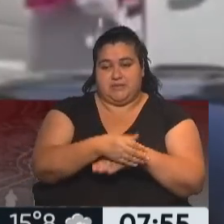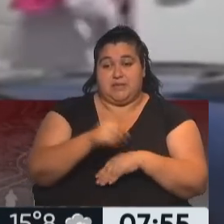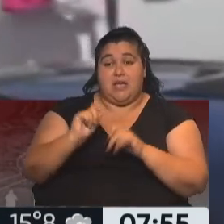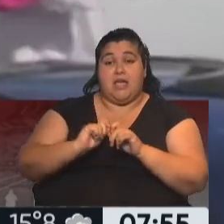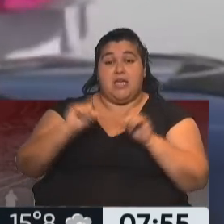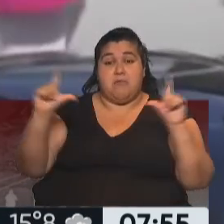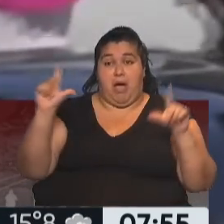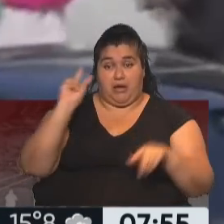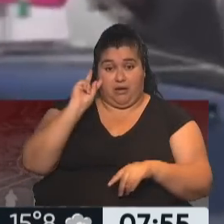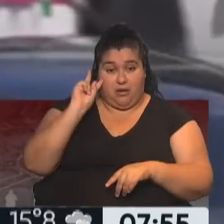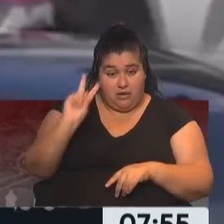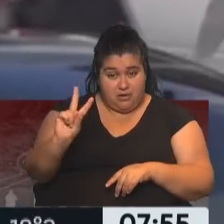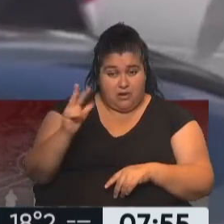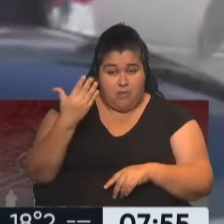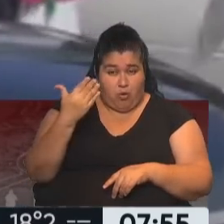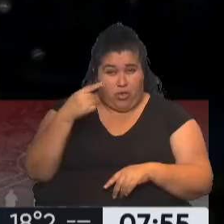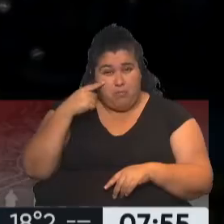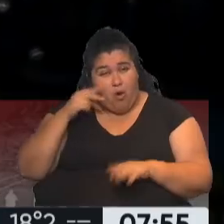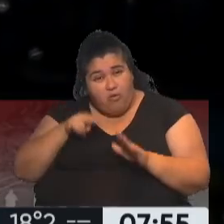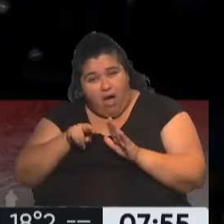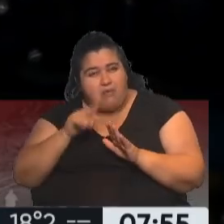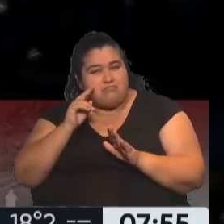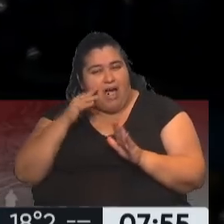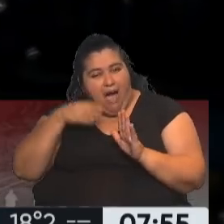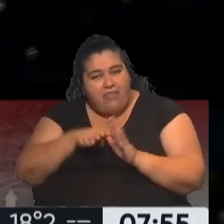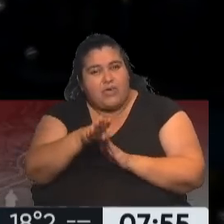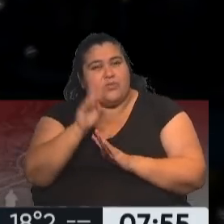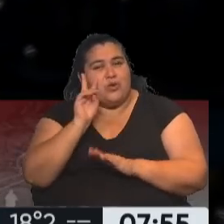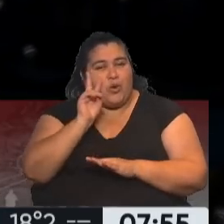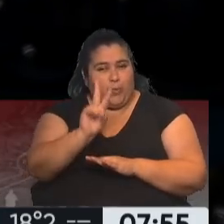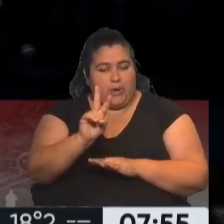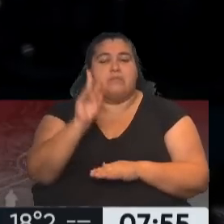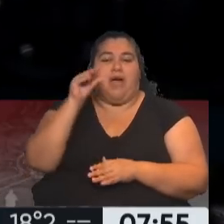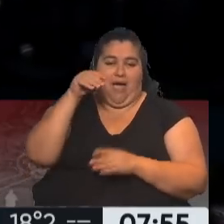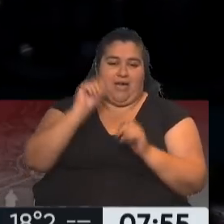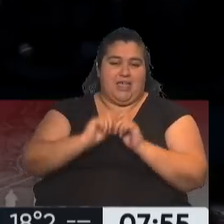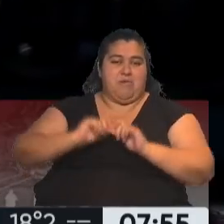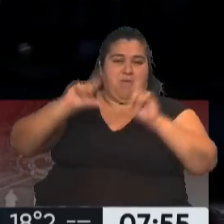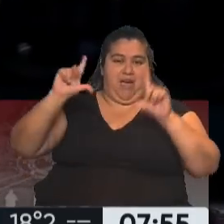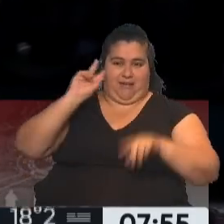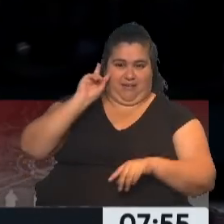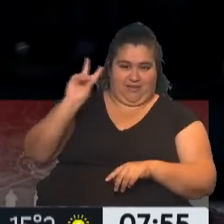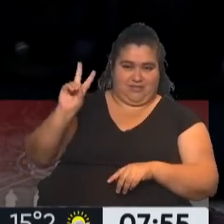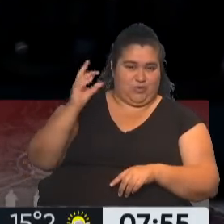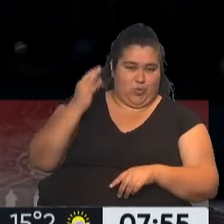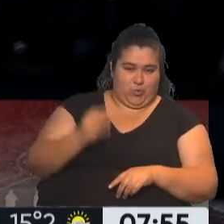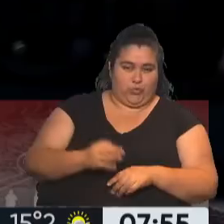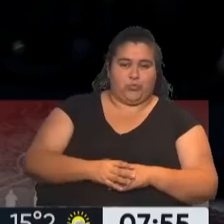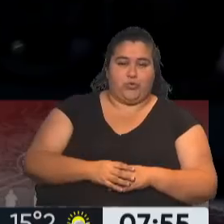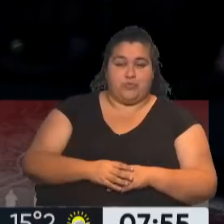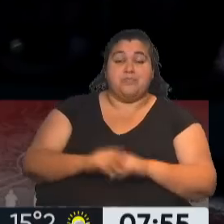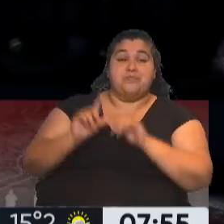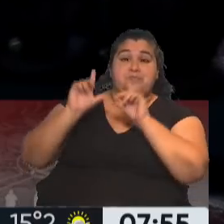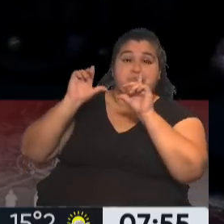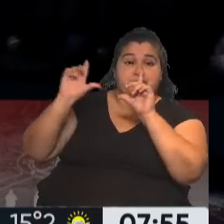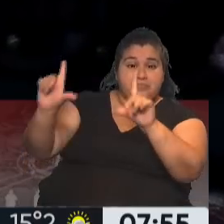oficiales permitirán ver ya el interior de Santa María la Mayor. Eso es lo que no sabíamos hoy más tempranito. Ahí está la imagen, ahí está la respuesta, mira. Esa es el ícono bizantino de